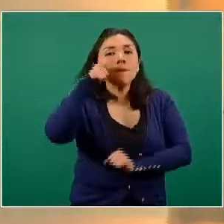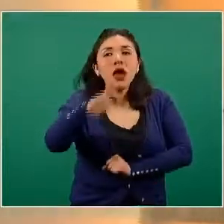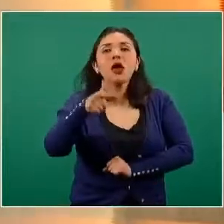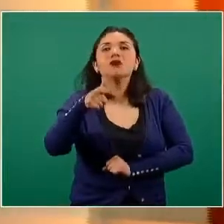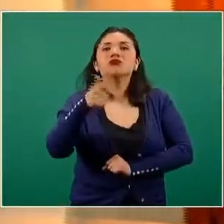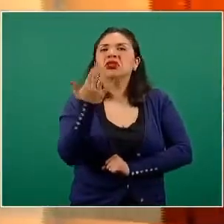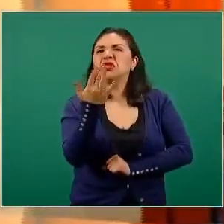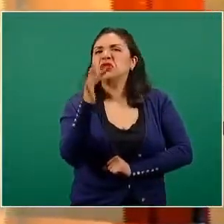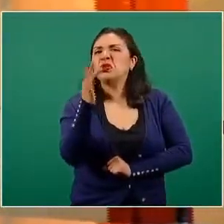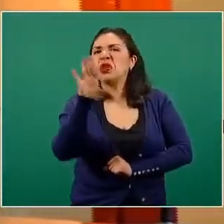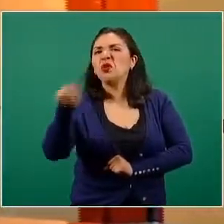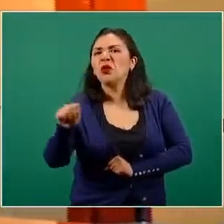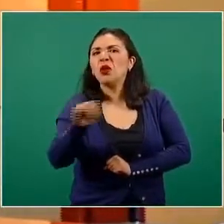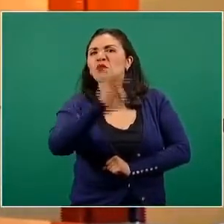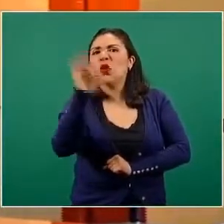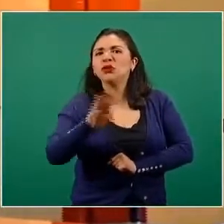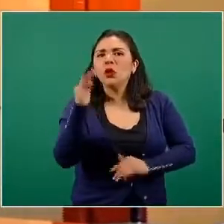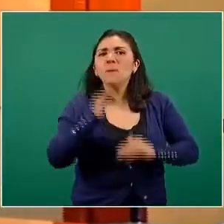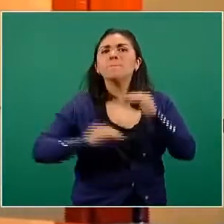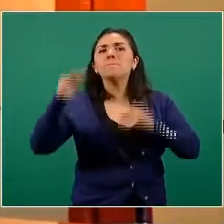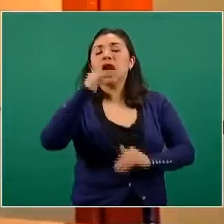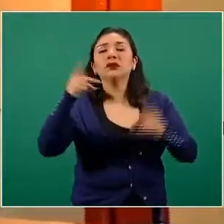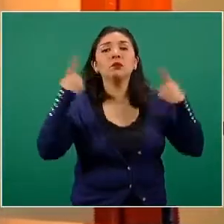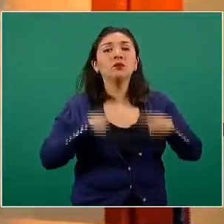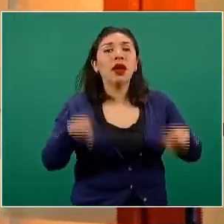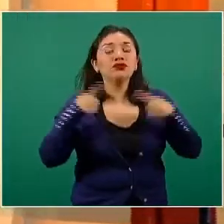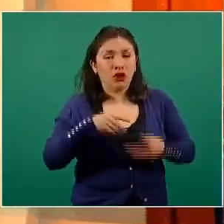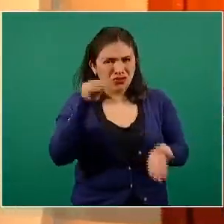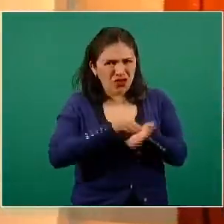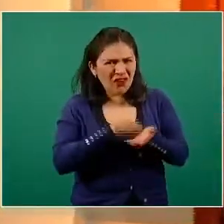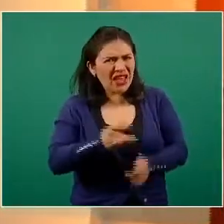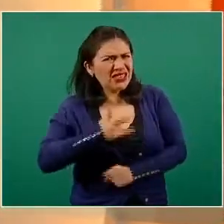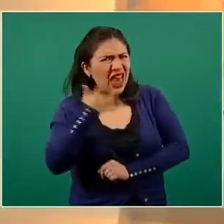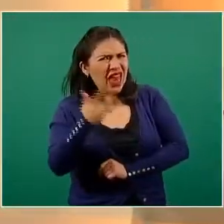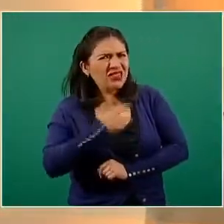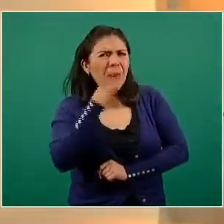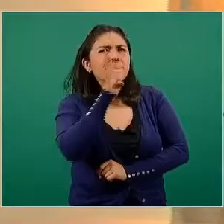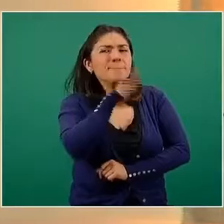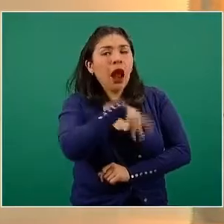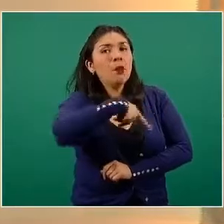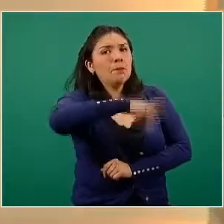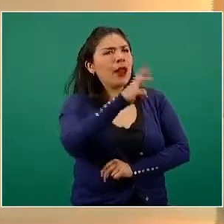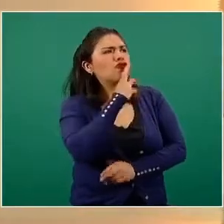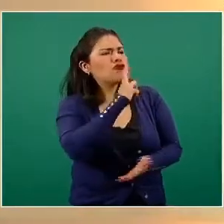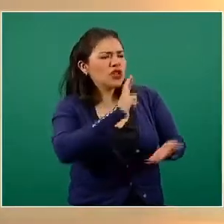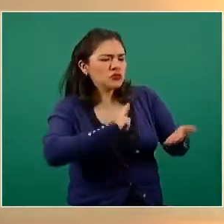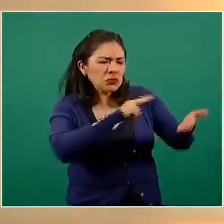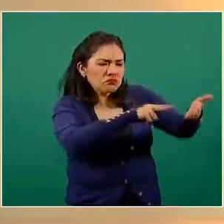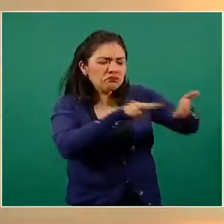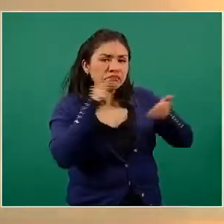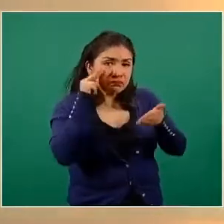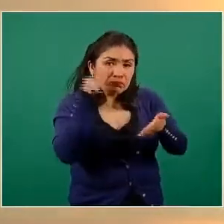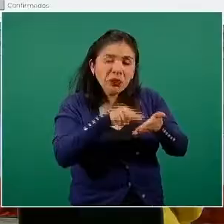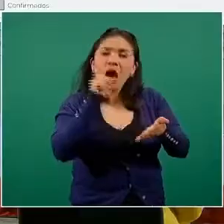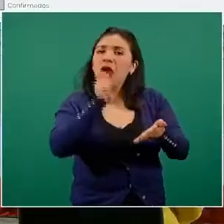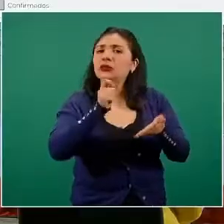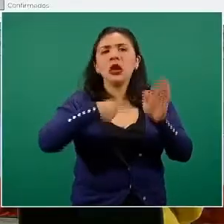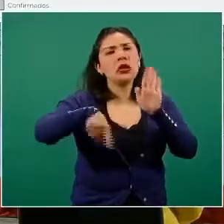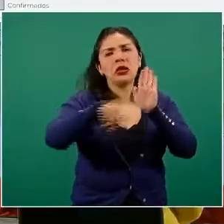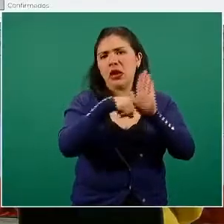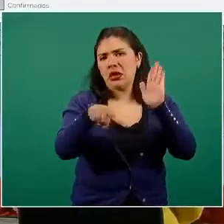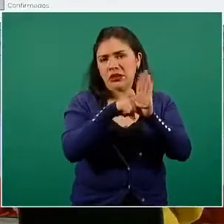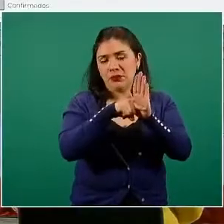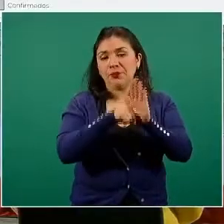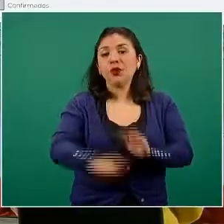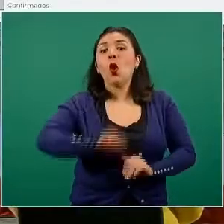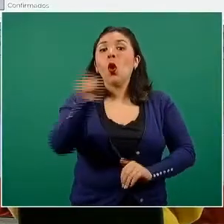un 59% de personas que aún teniendo los síntomas el resultado resulta negativo. Y en los